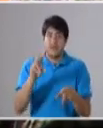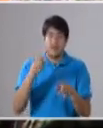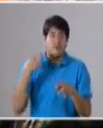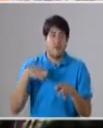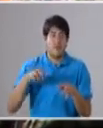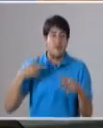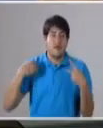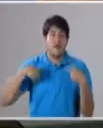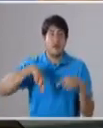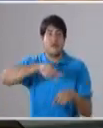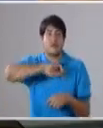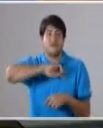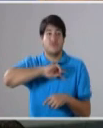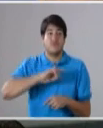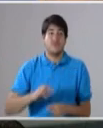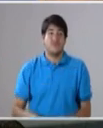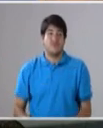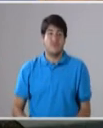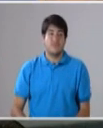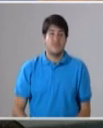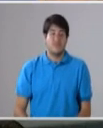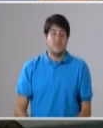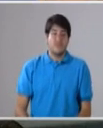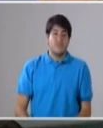nosotros. Acepto a Cristo.